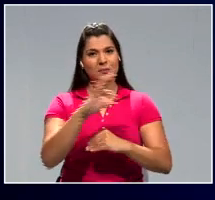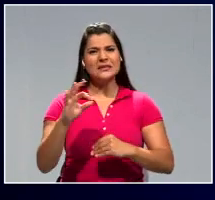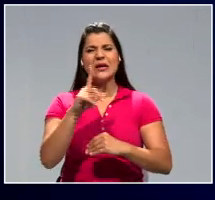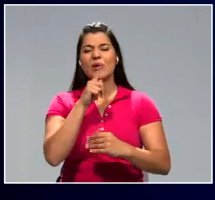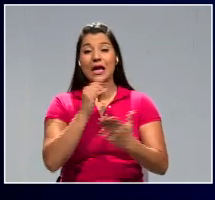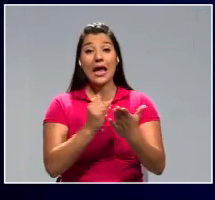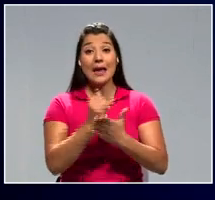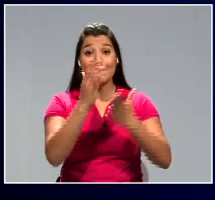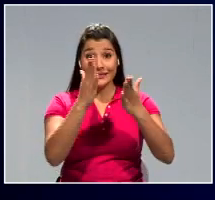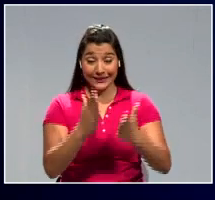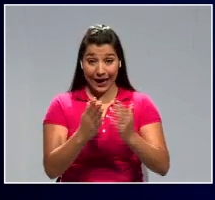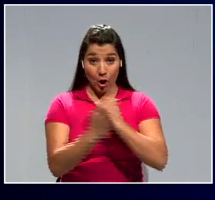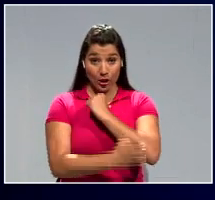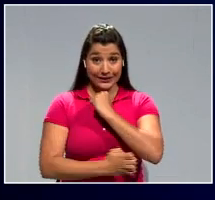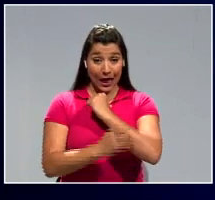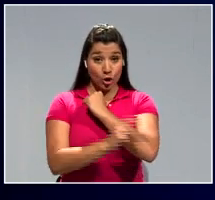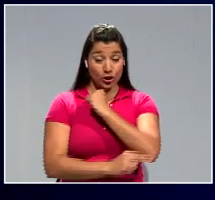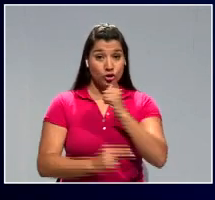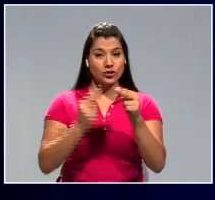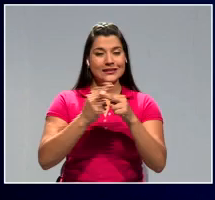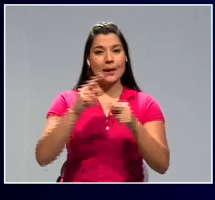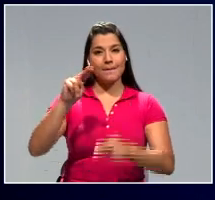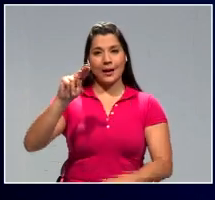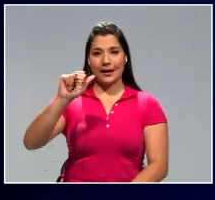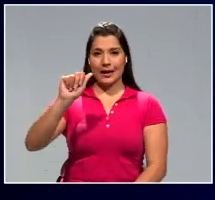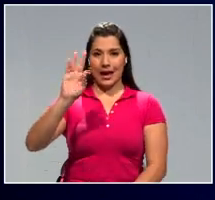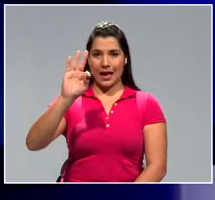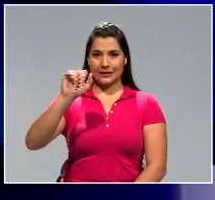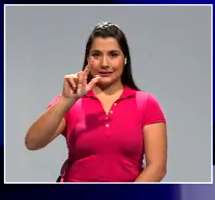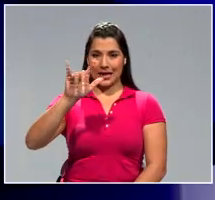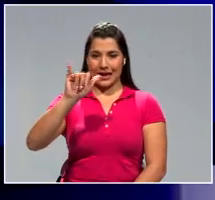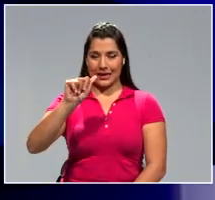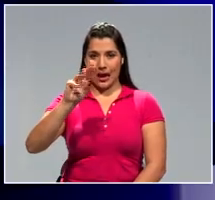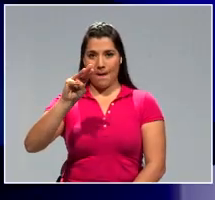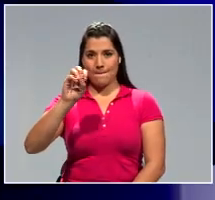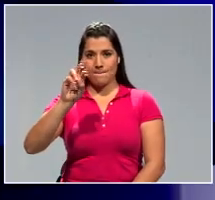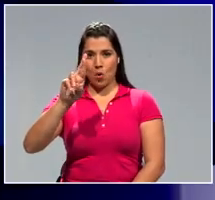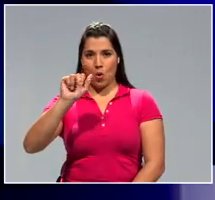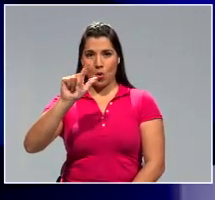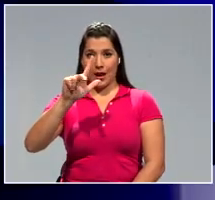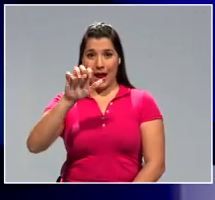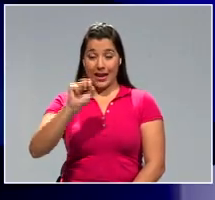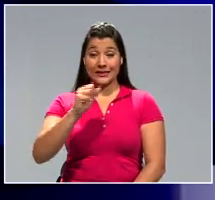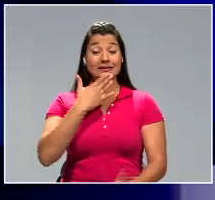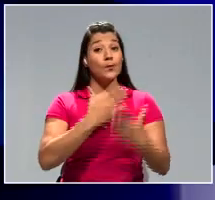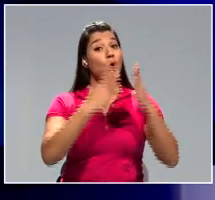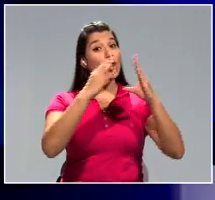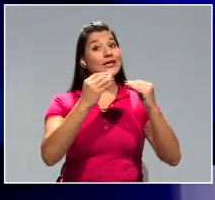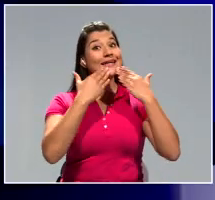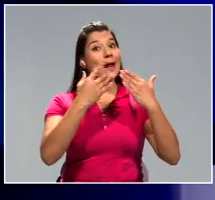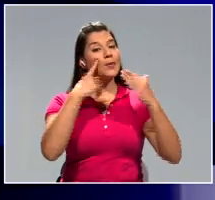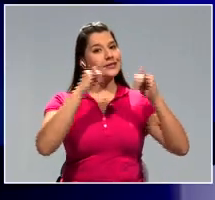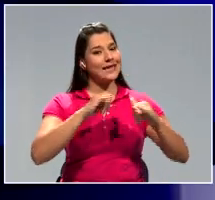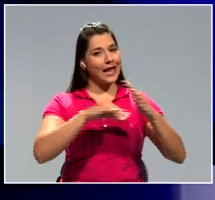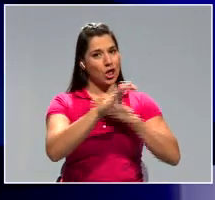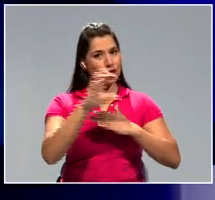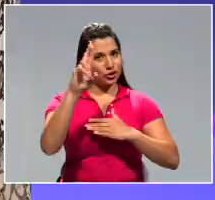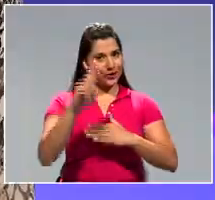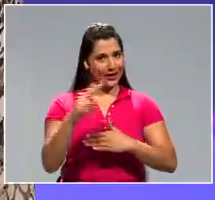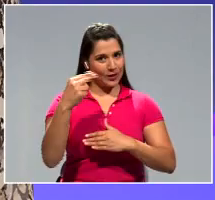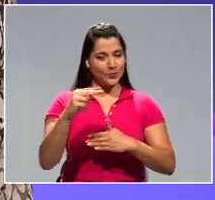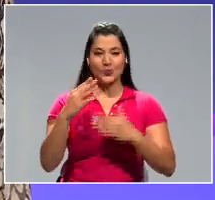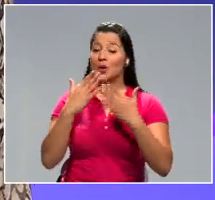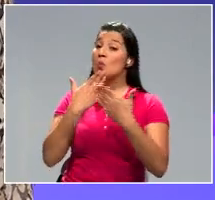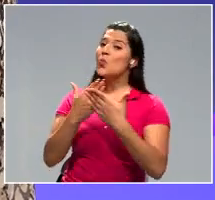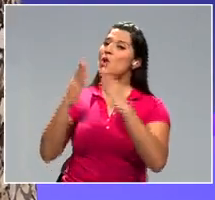investigadora del Estado de la Nación, Natalia Morales. Buenas noches, Natalia. Gracias por estar en el set de Costa Rica Noticias. Buenas noches, más